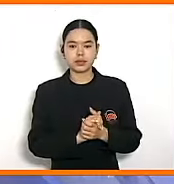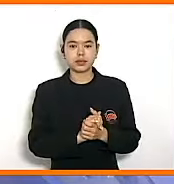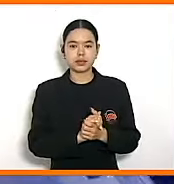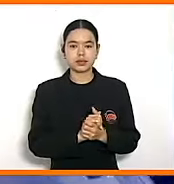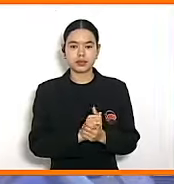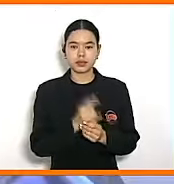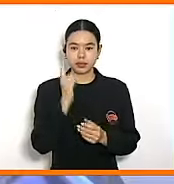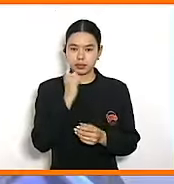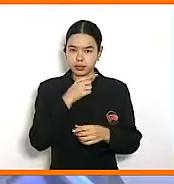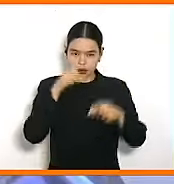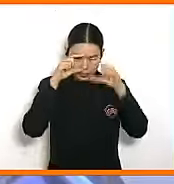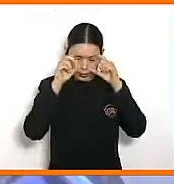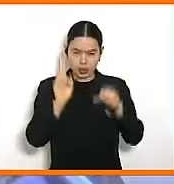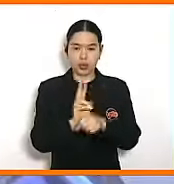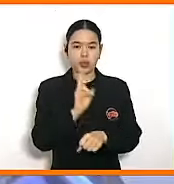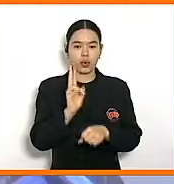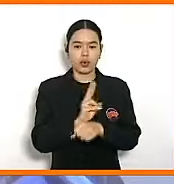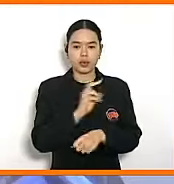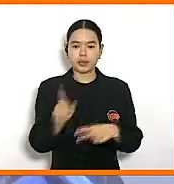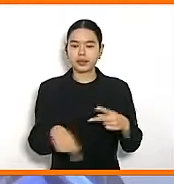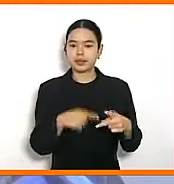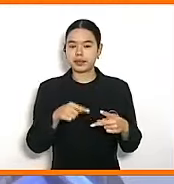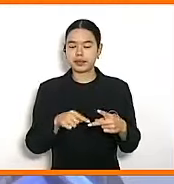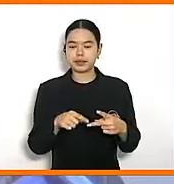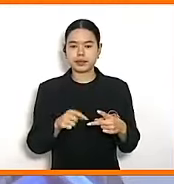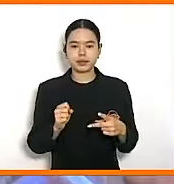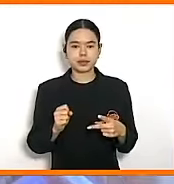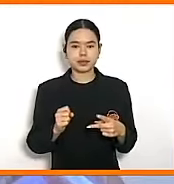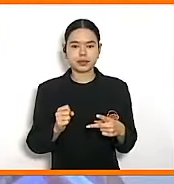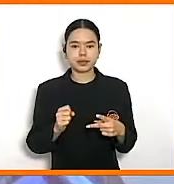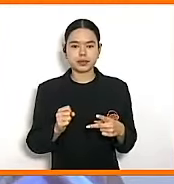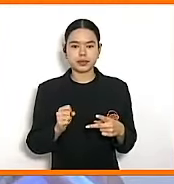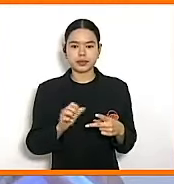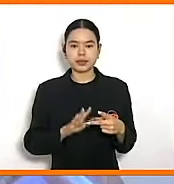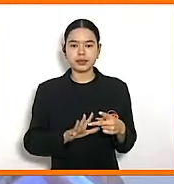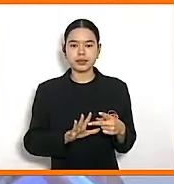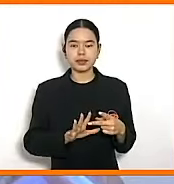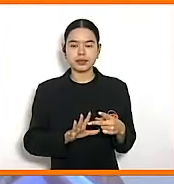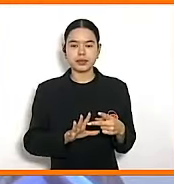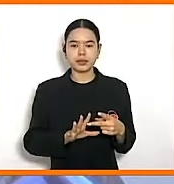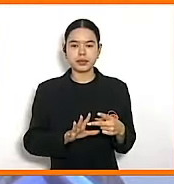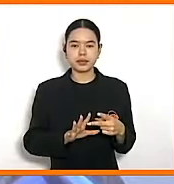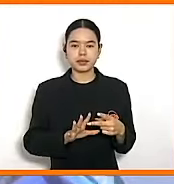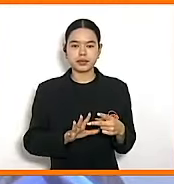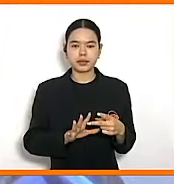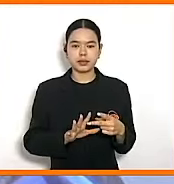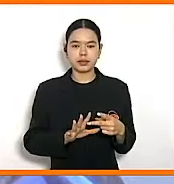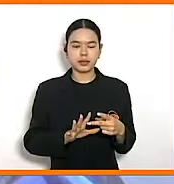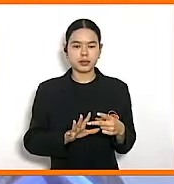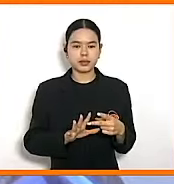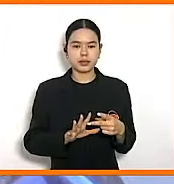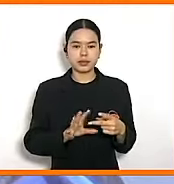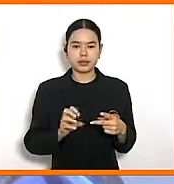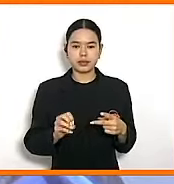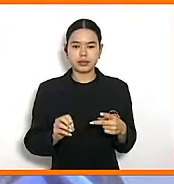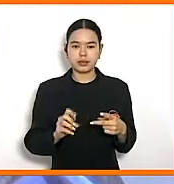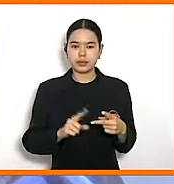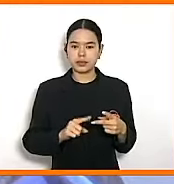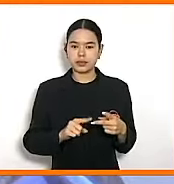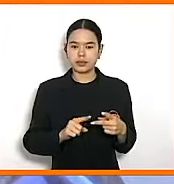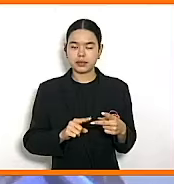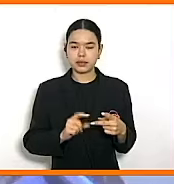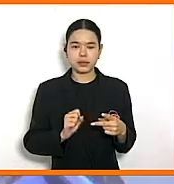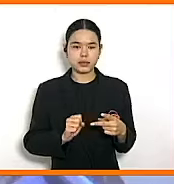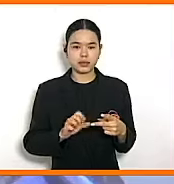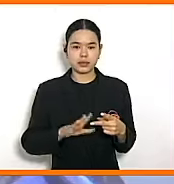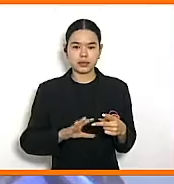Choco. En la segunda posición el primer dígito es 5, segundo dígito. 0, el segundo número